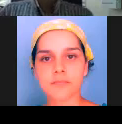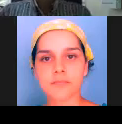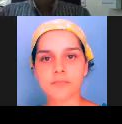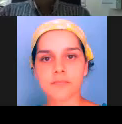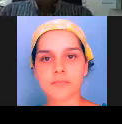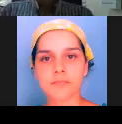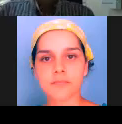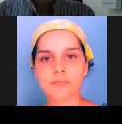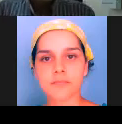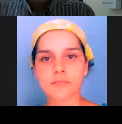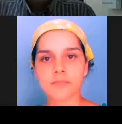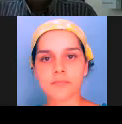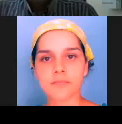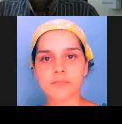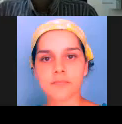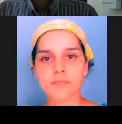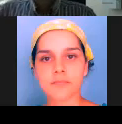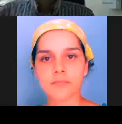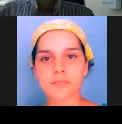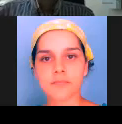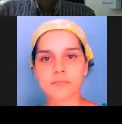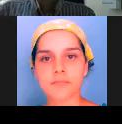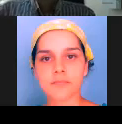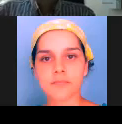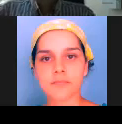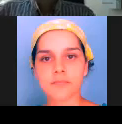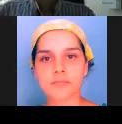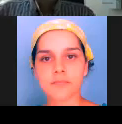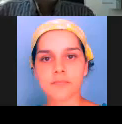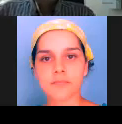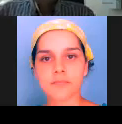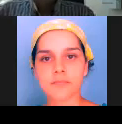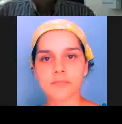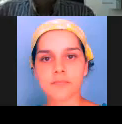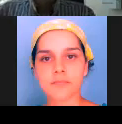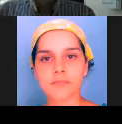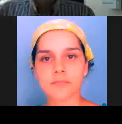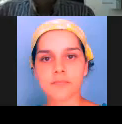El otro concepto que quería mostrarle, bueno, es el de la conectividad.